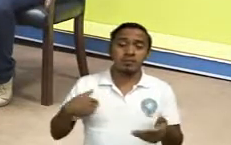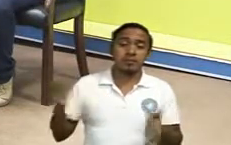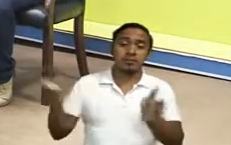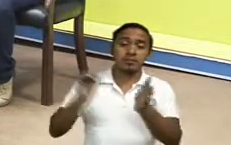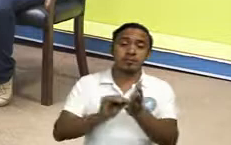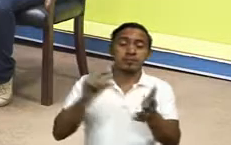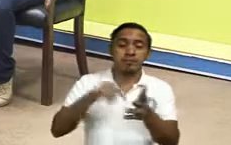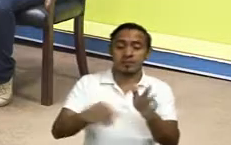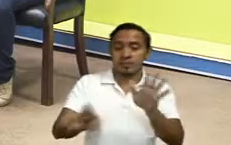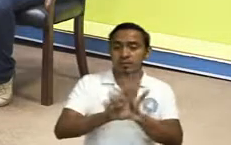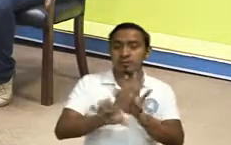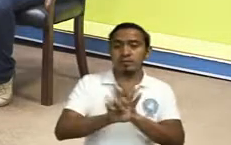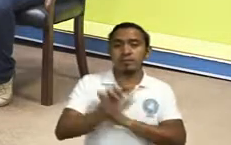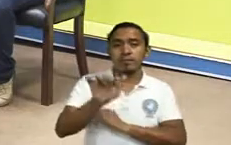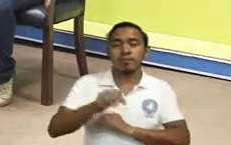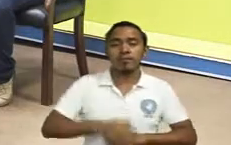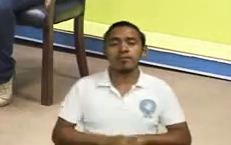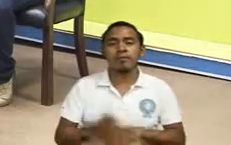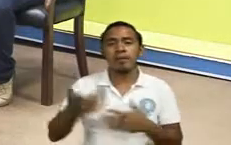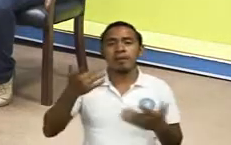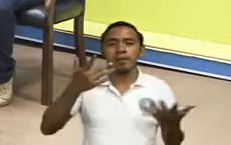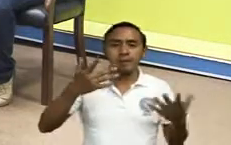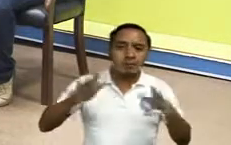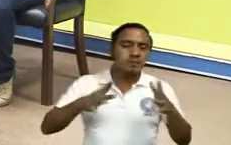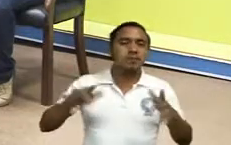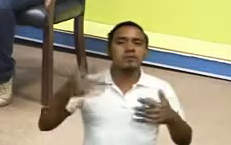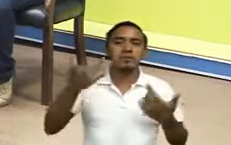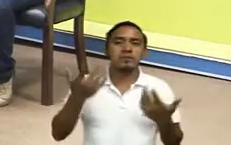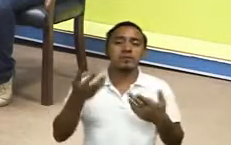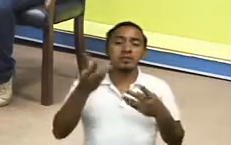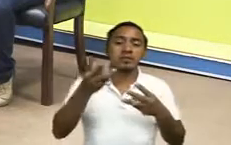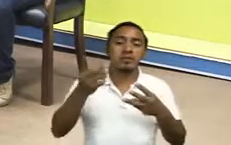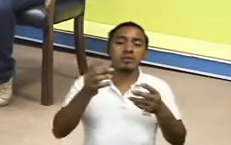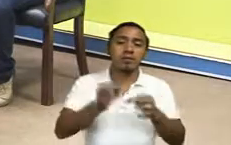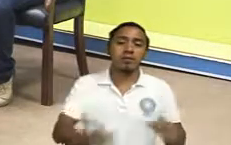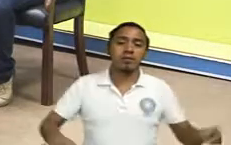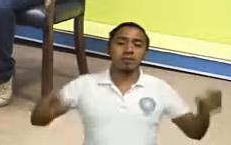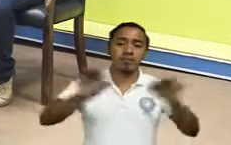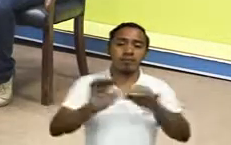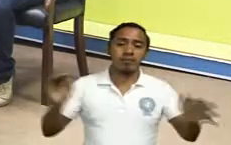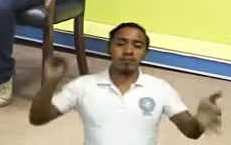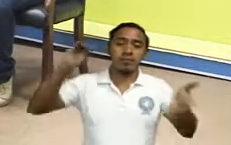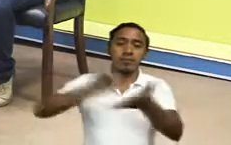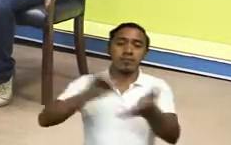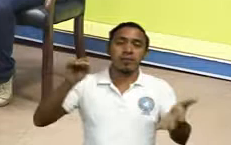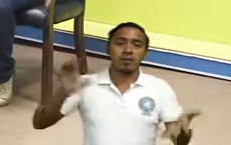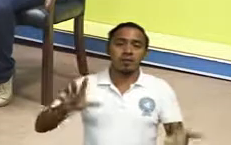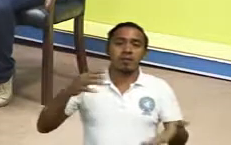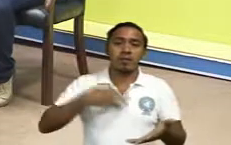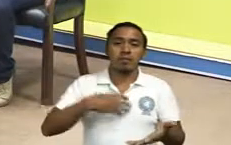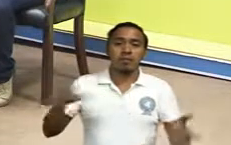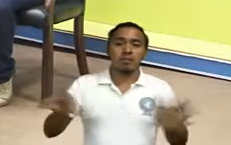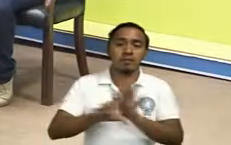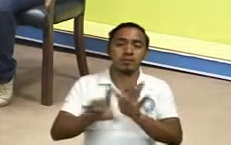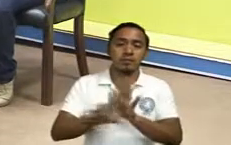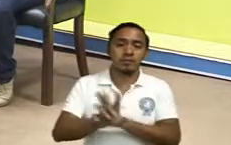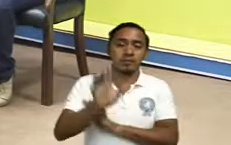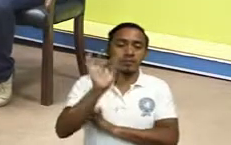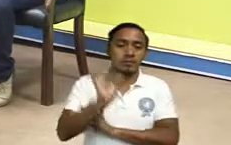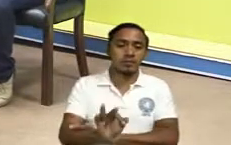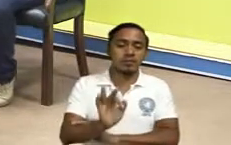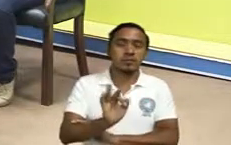establecido en la ley, y son fechas claves en donde ya se deja una ley constituida